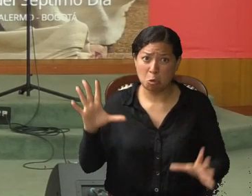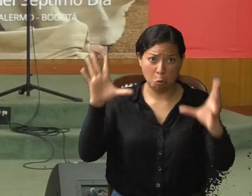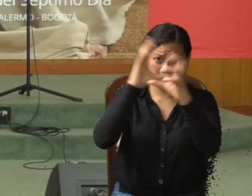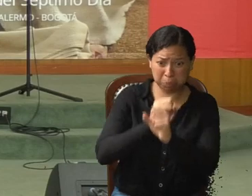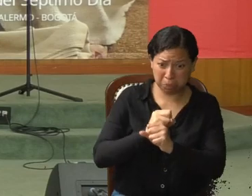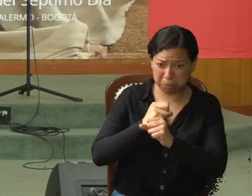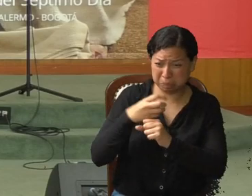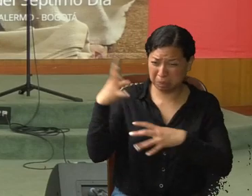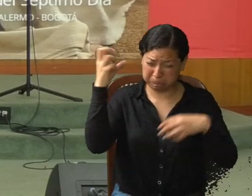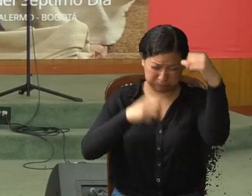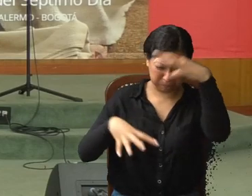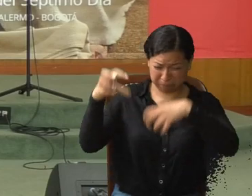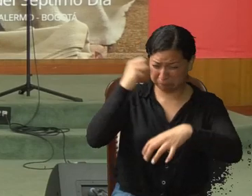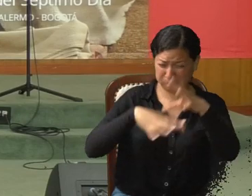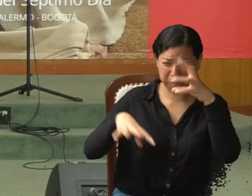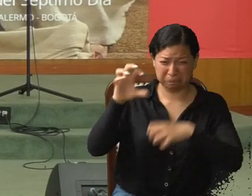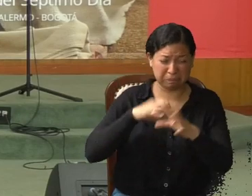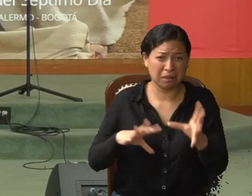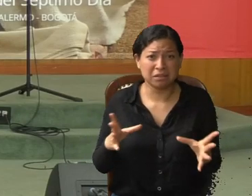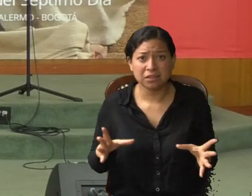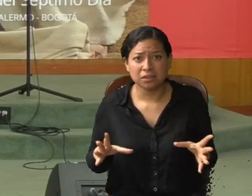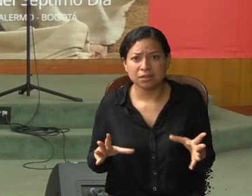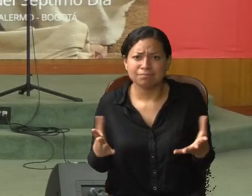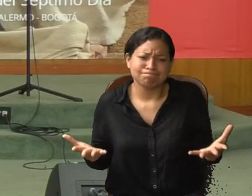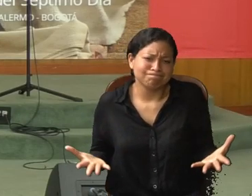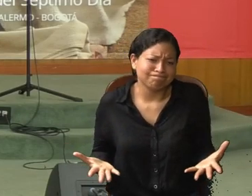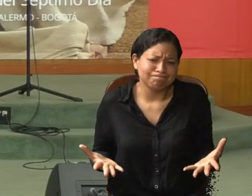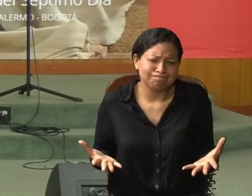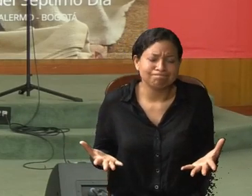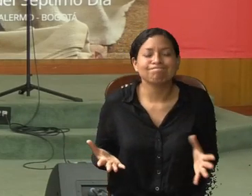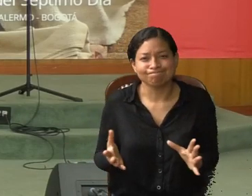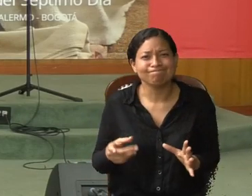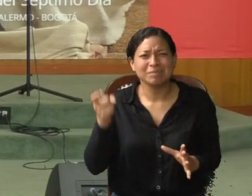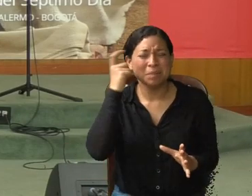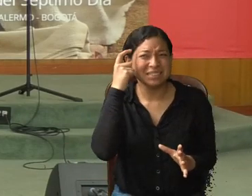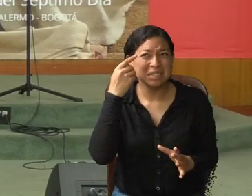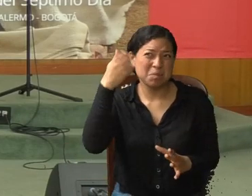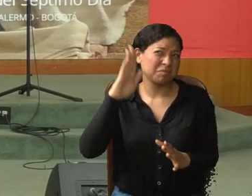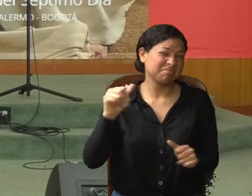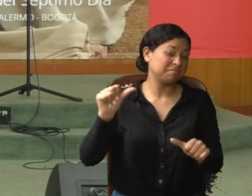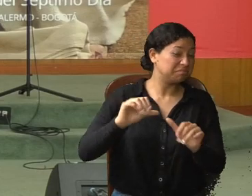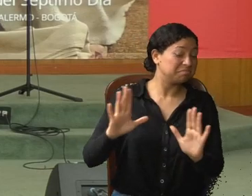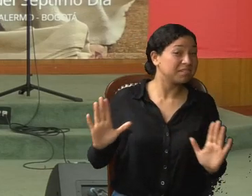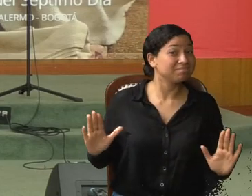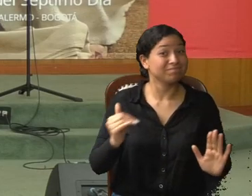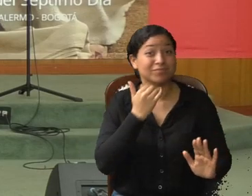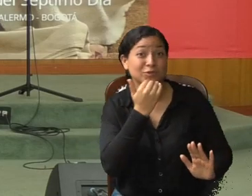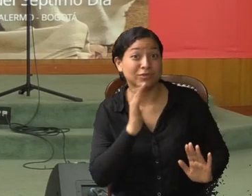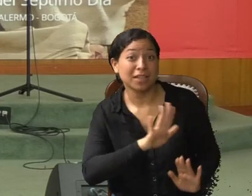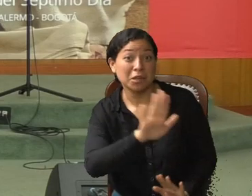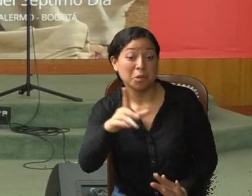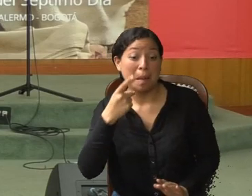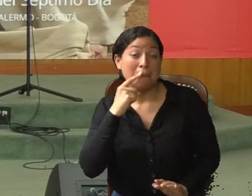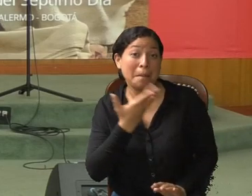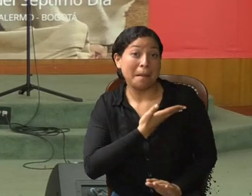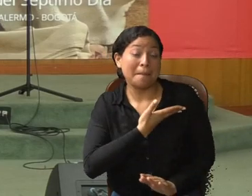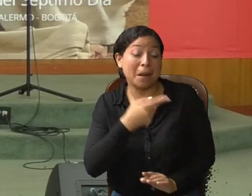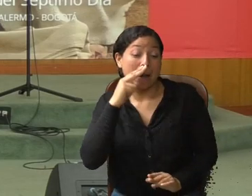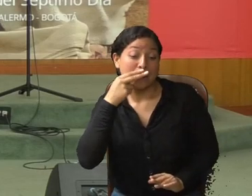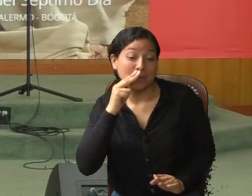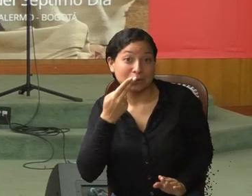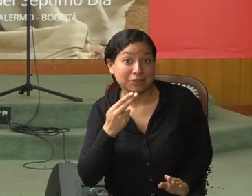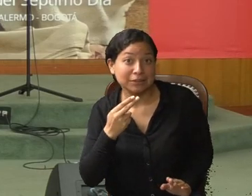panorama completamente al que deberíamos pensar. Así que si ustedes fueran padres de un niño hebreo, no podrían parar